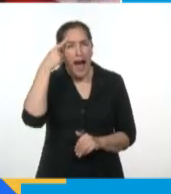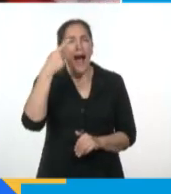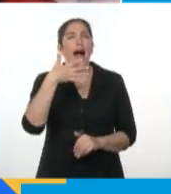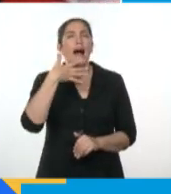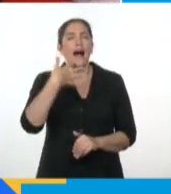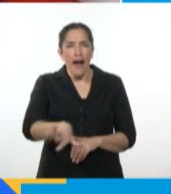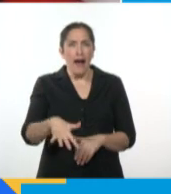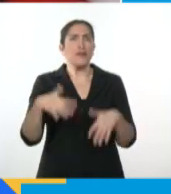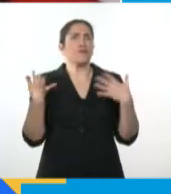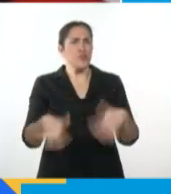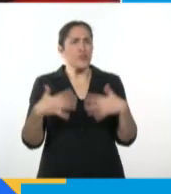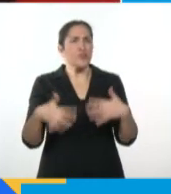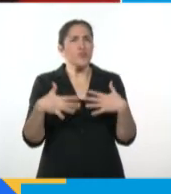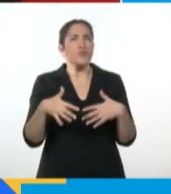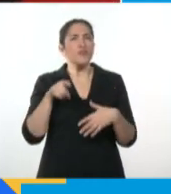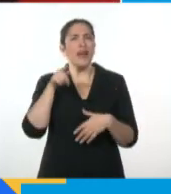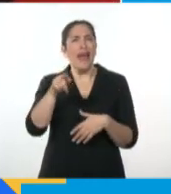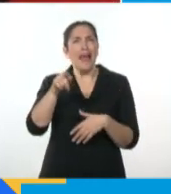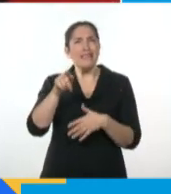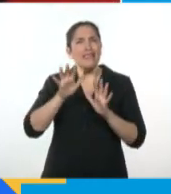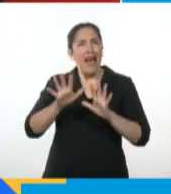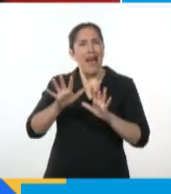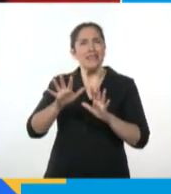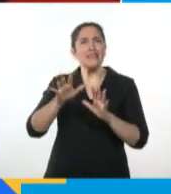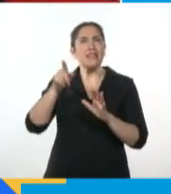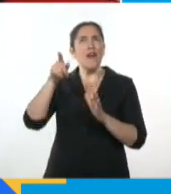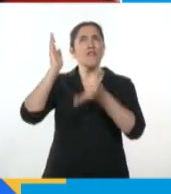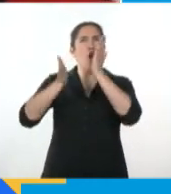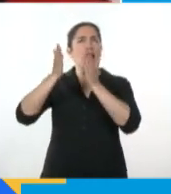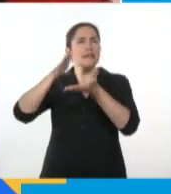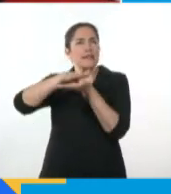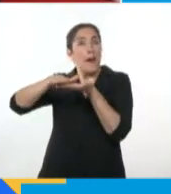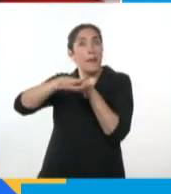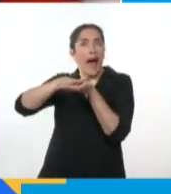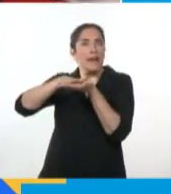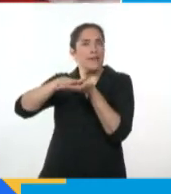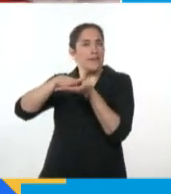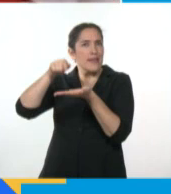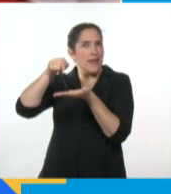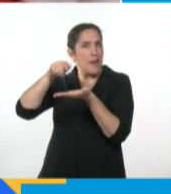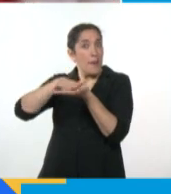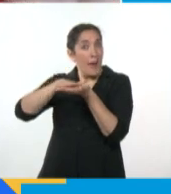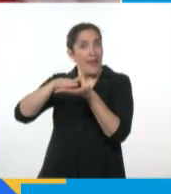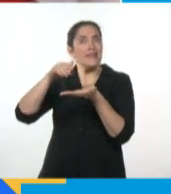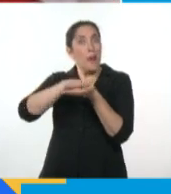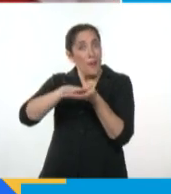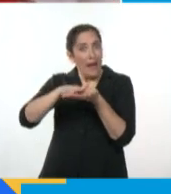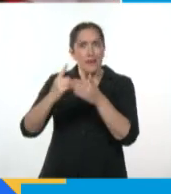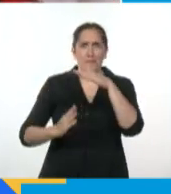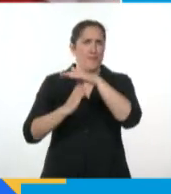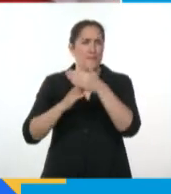que tiene ese asidero violento básico. Y luego, sobre esa